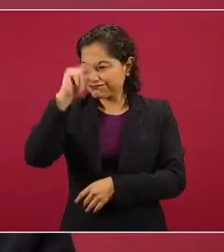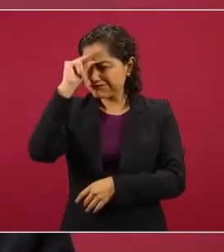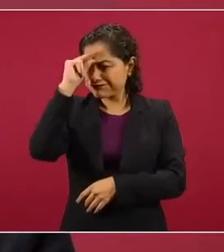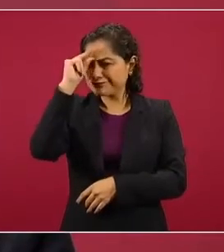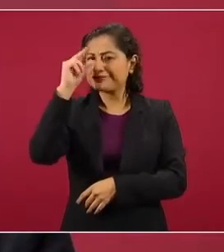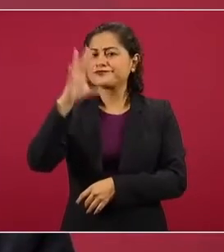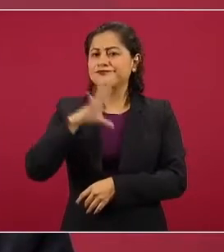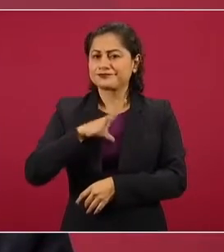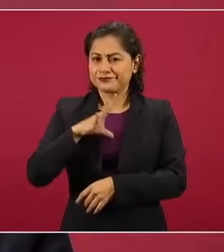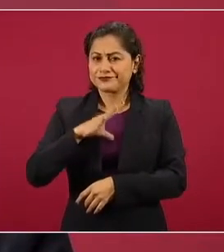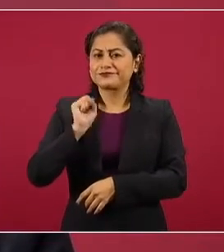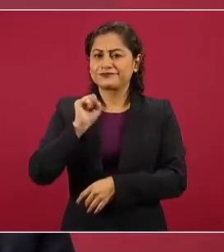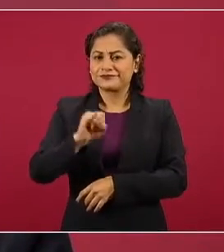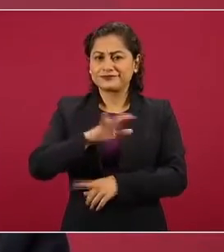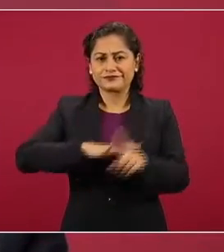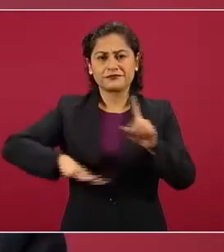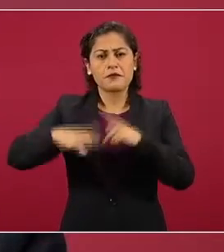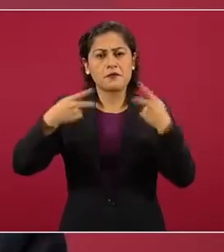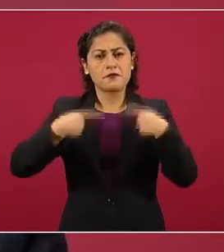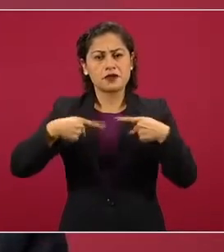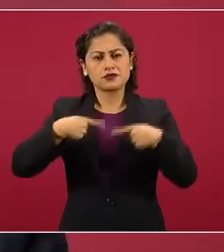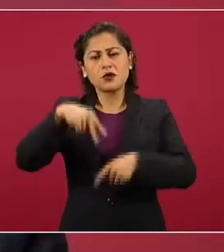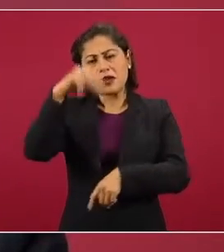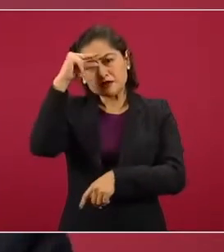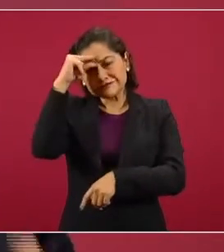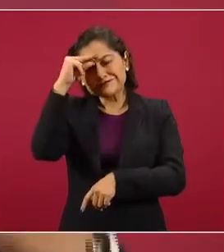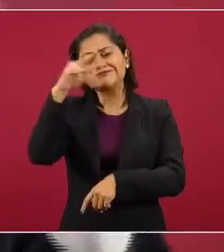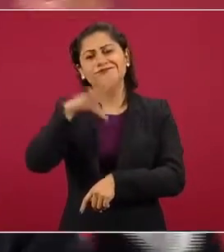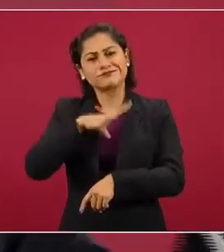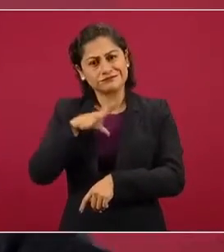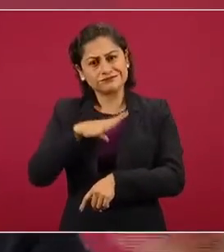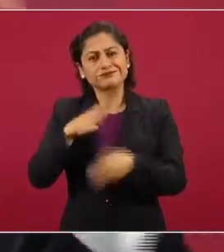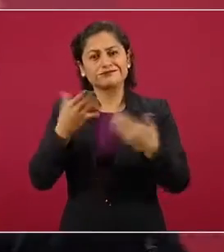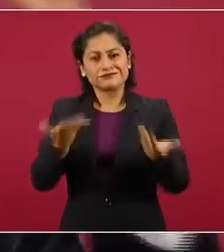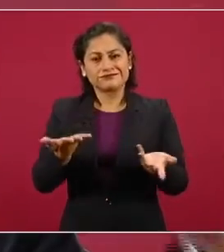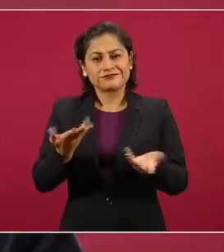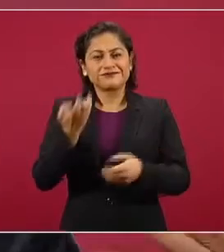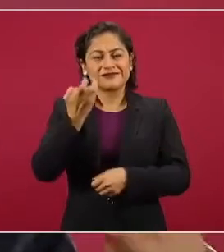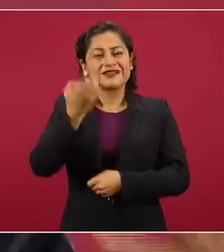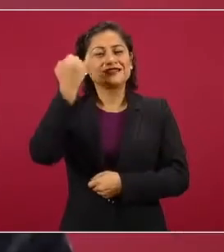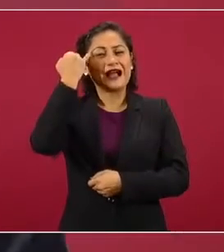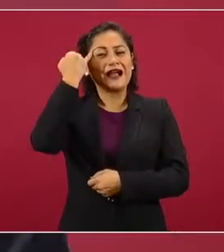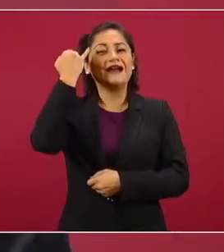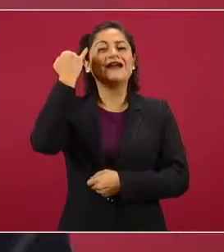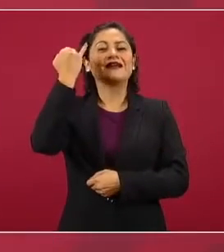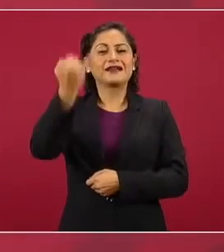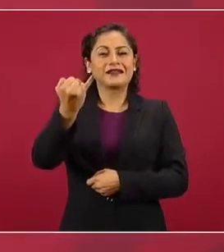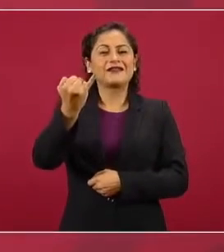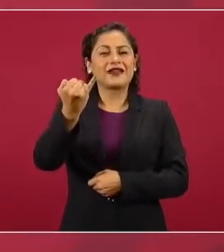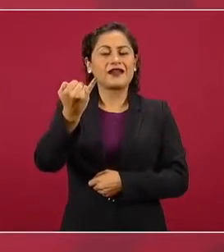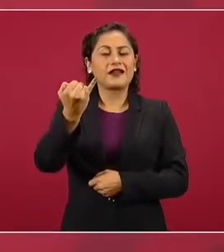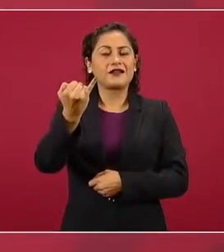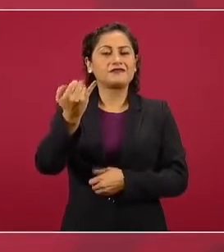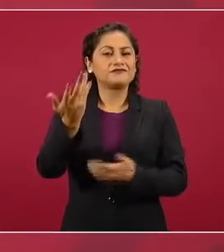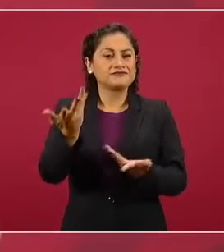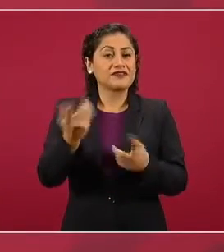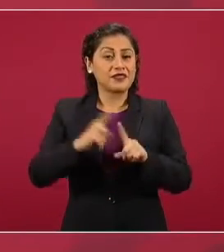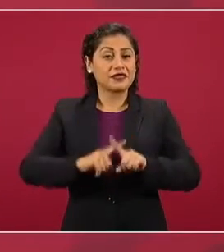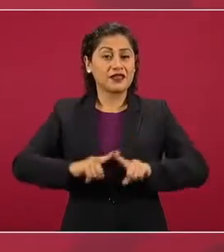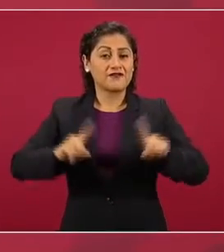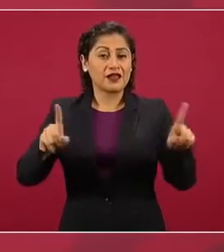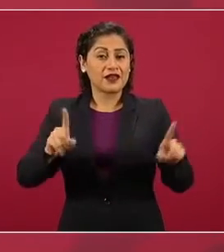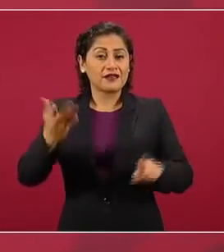El pueblo es sabio. Esto choca mucho con la